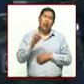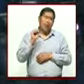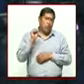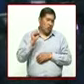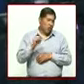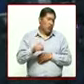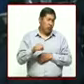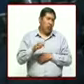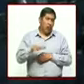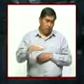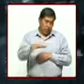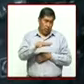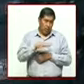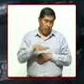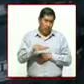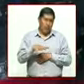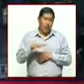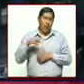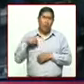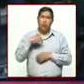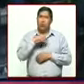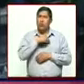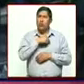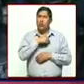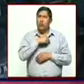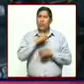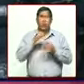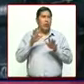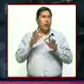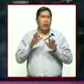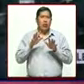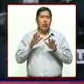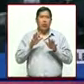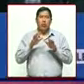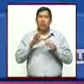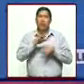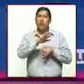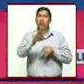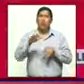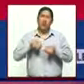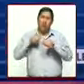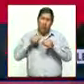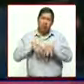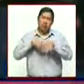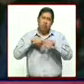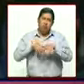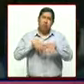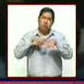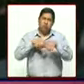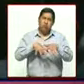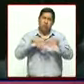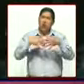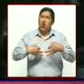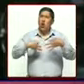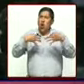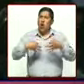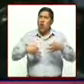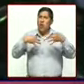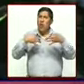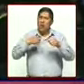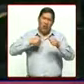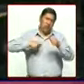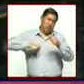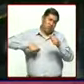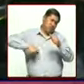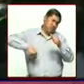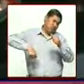Exactamente, Indaburo y Bolívar en este punto que nos encontramos, y está pasando la cabeza de la marcha que está ya oficialmente flanqueando o